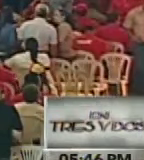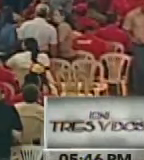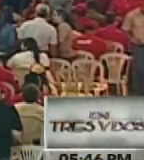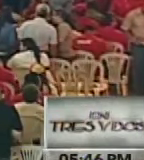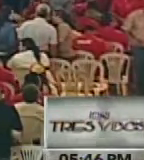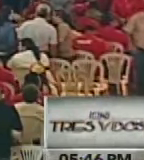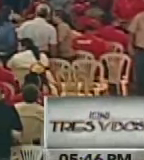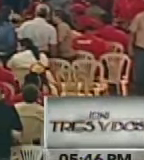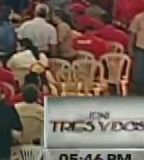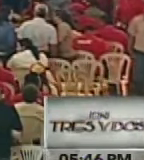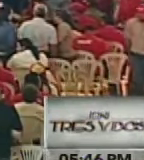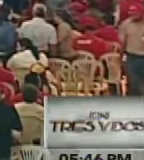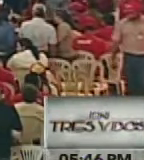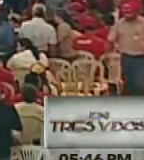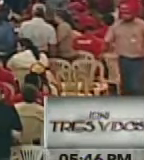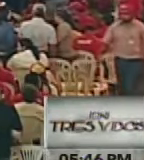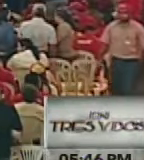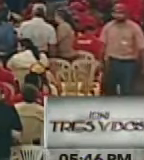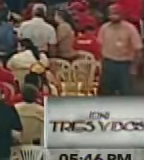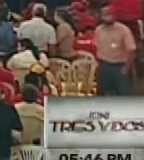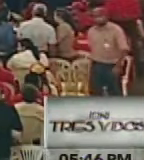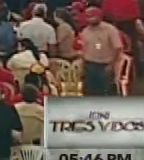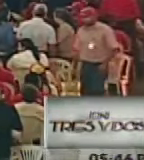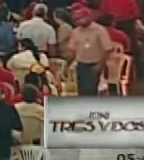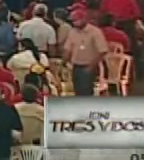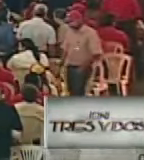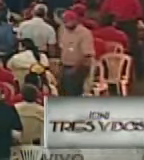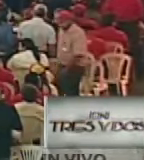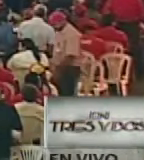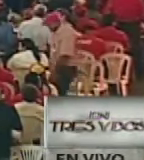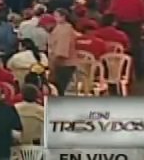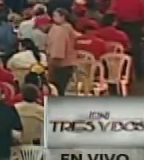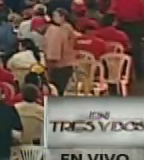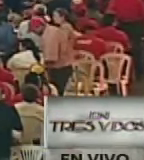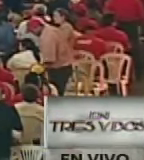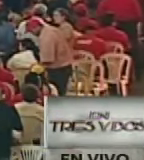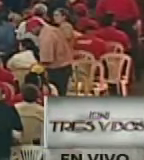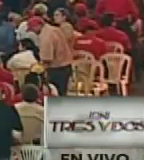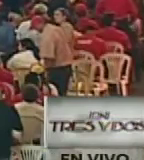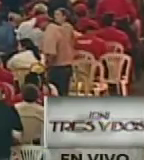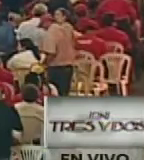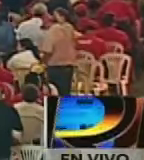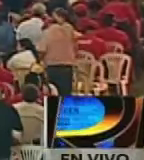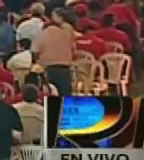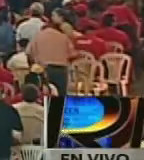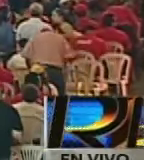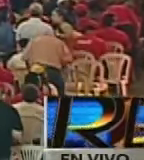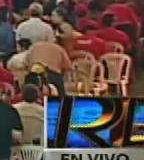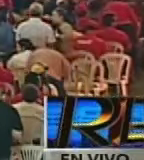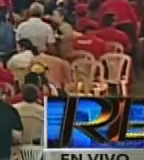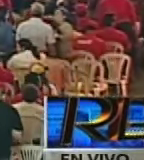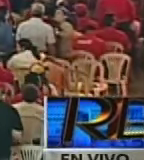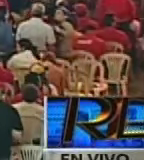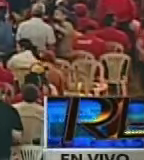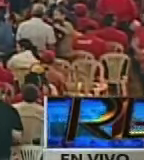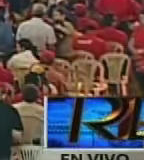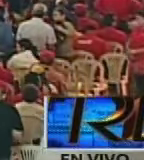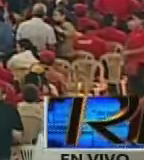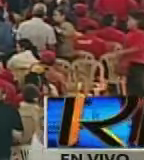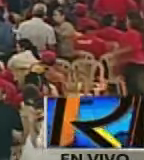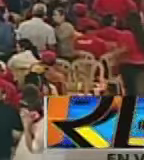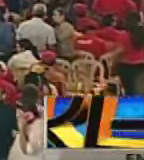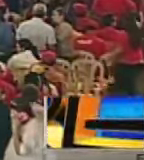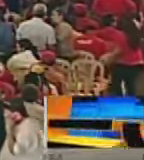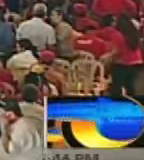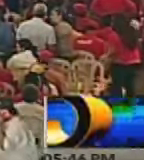Es tratar de mantener y llegar de una vez por todas a tener soberanía alimentaria y dejar de mantenernos con la renta petrolera y nosotros